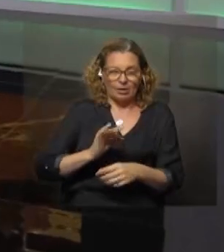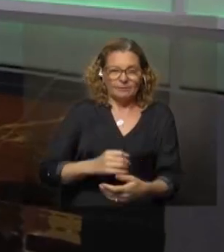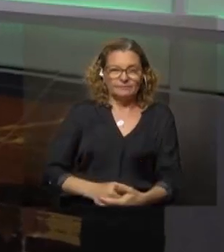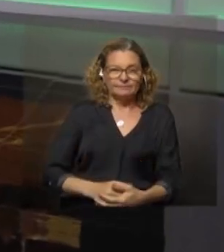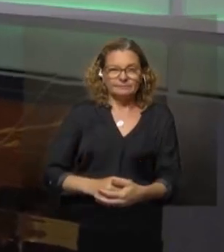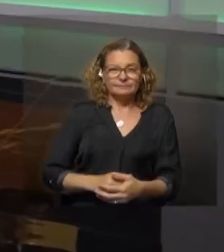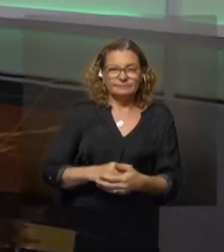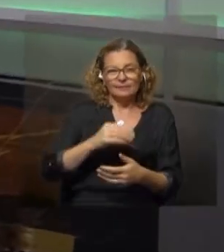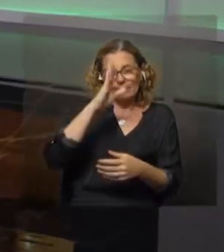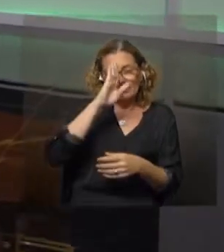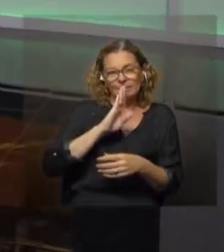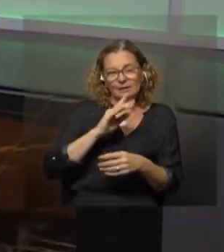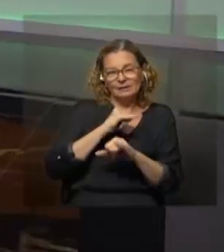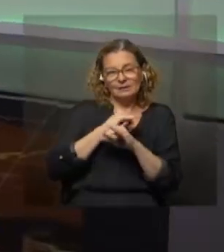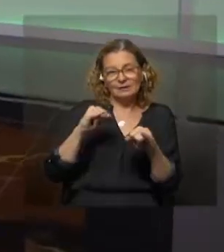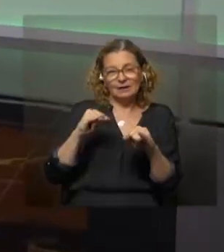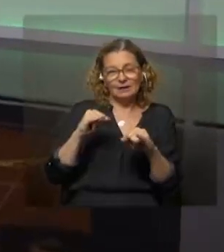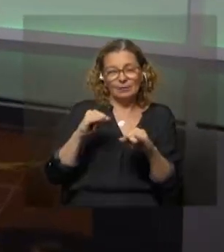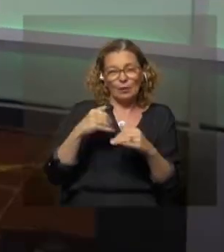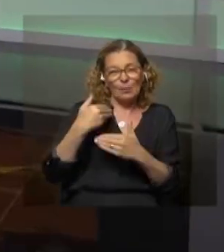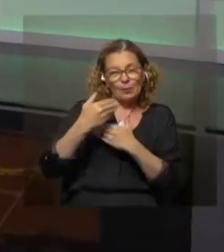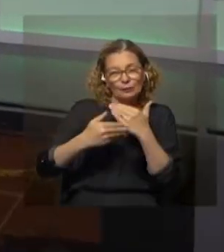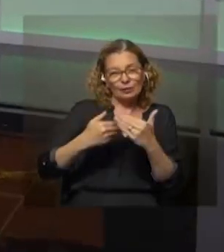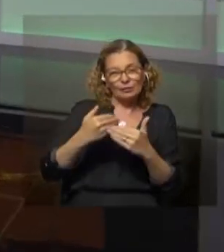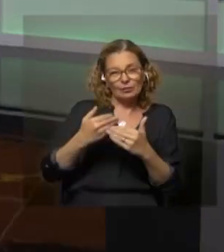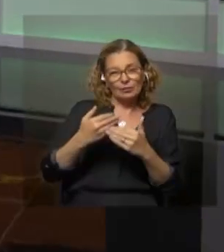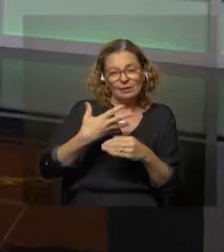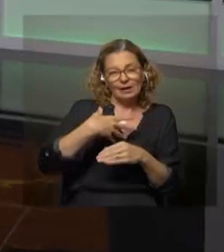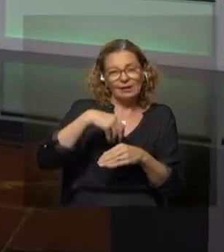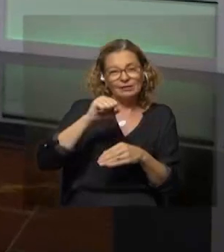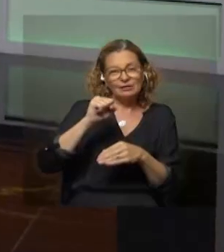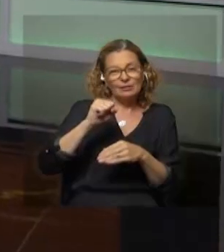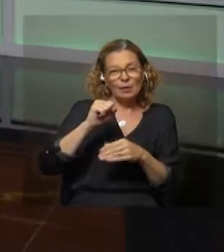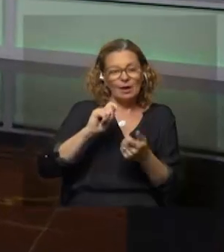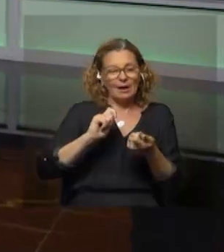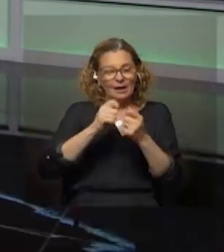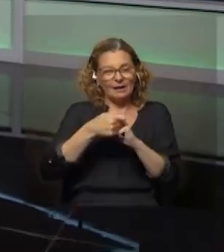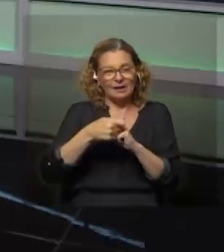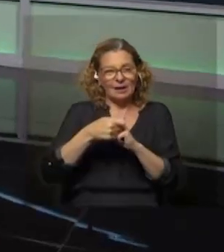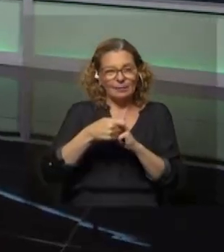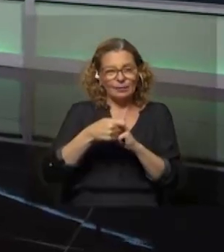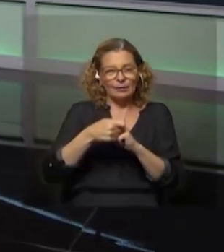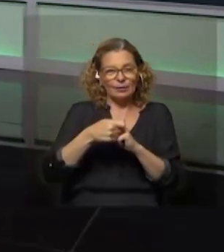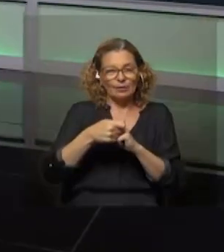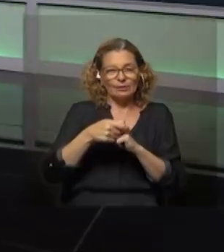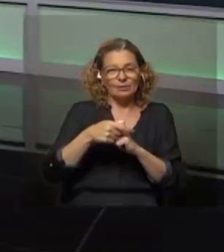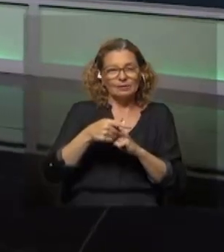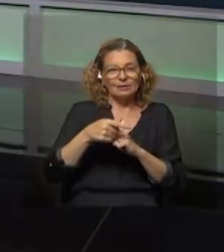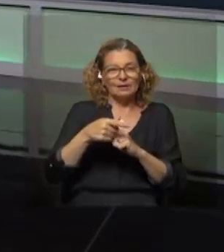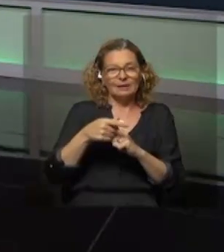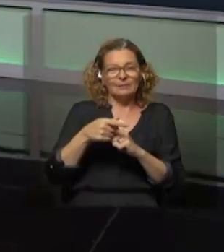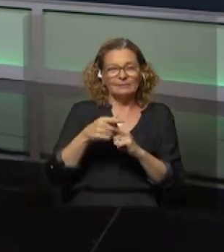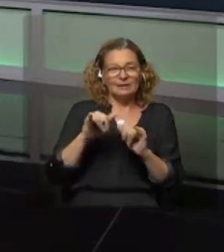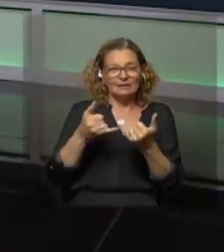ambas en Brasil terminó el proceso que se llevó a cabo en el traspaso de El Poder por estas horas que ya